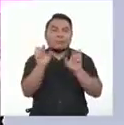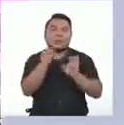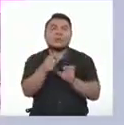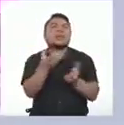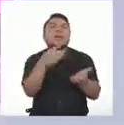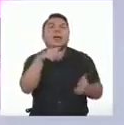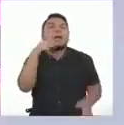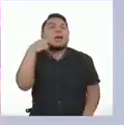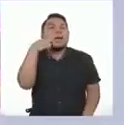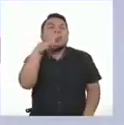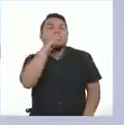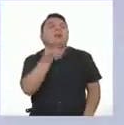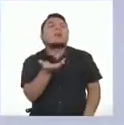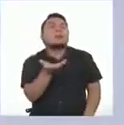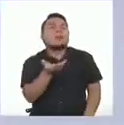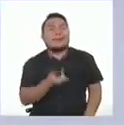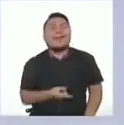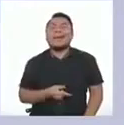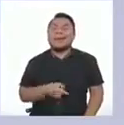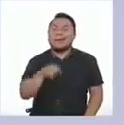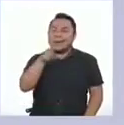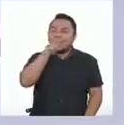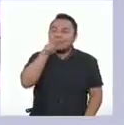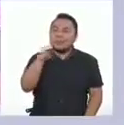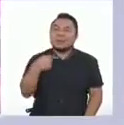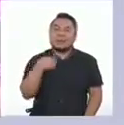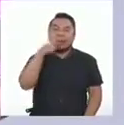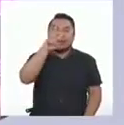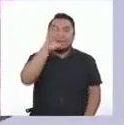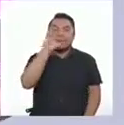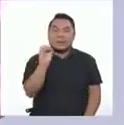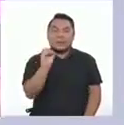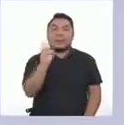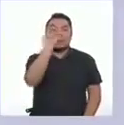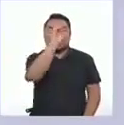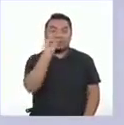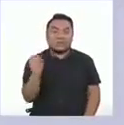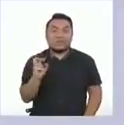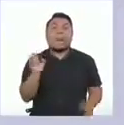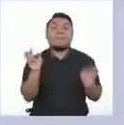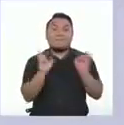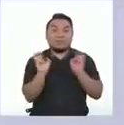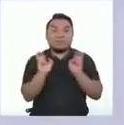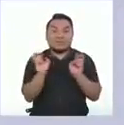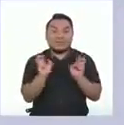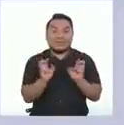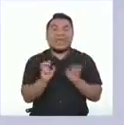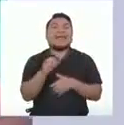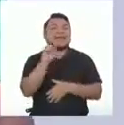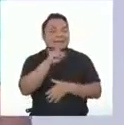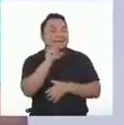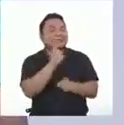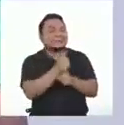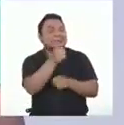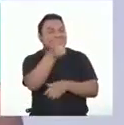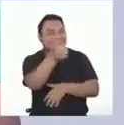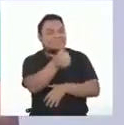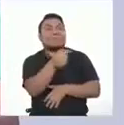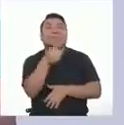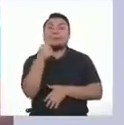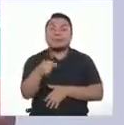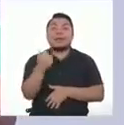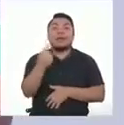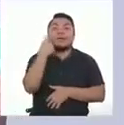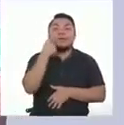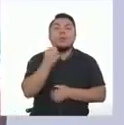pollo? Que la carne de pollo tiene aproximadamente un 20% de proteína. Excelente, Patricia. Hemos conocido